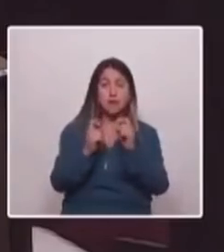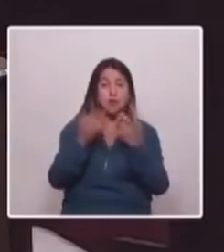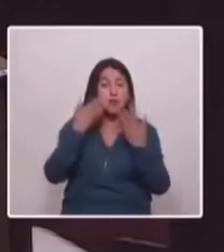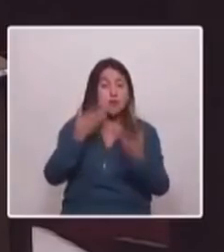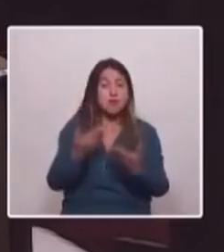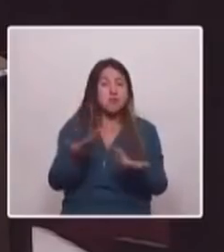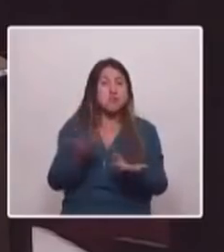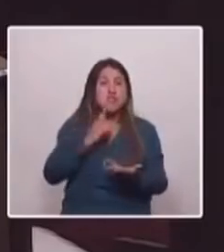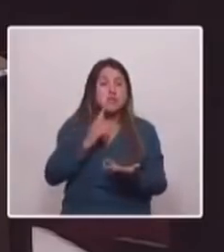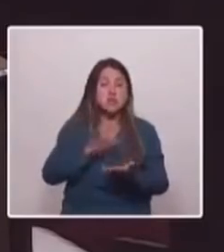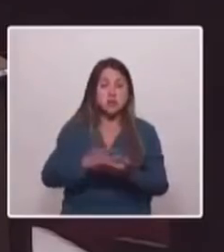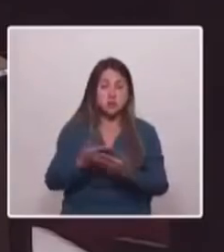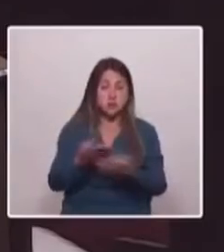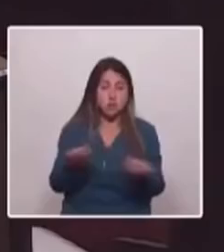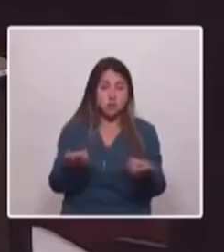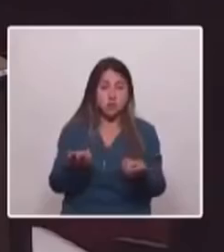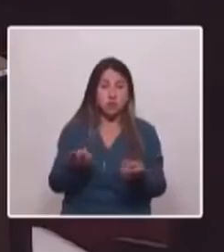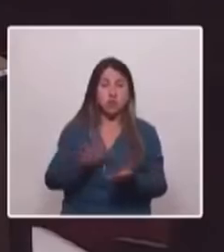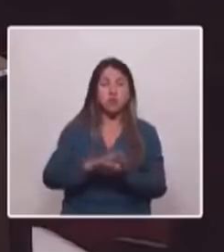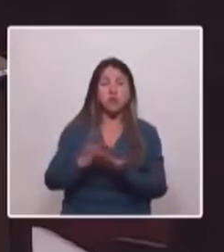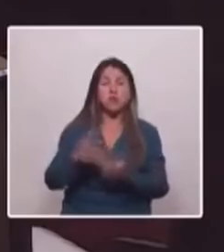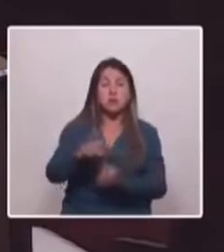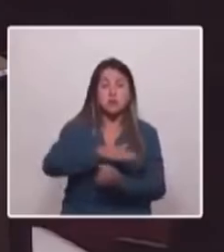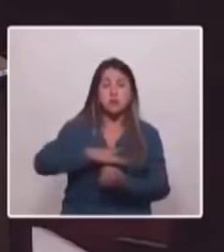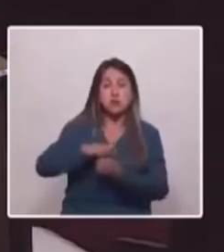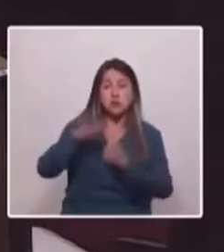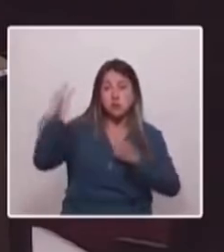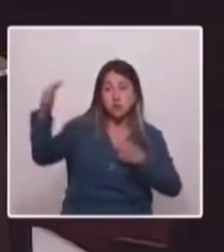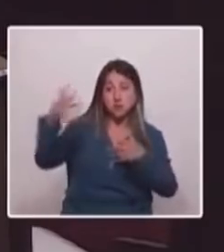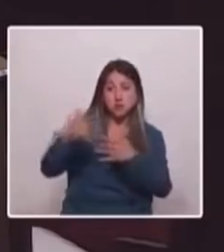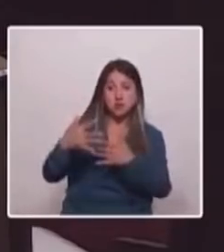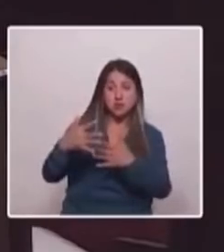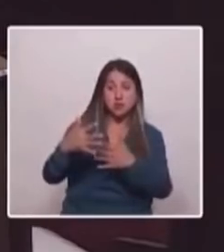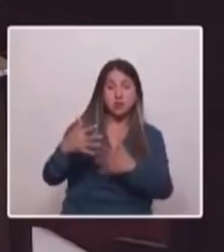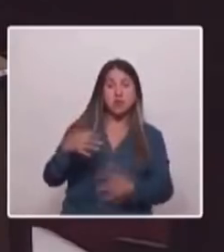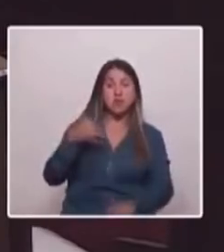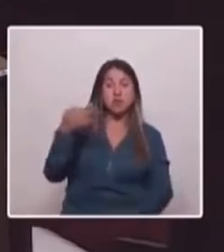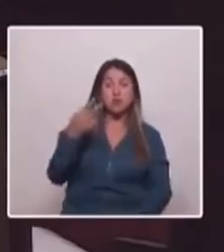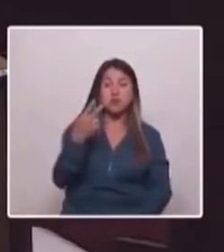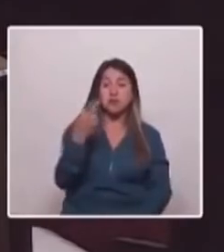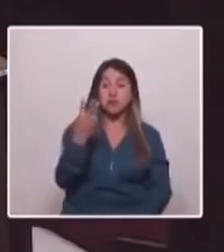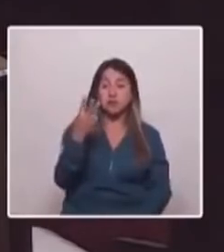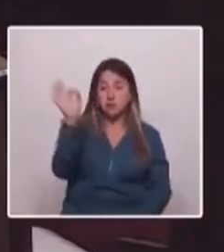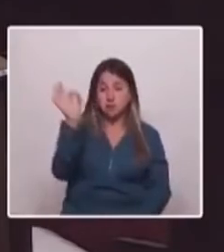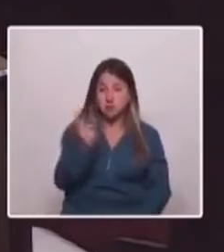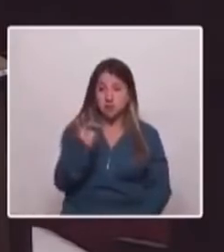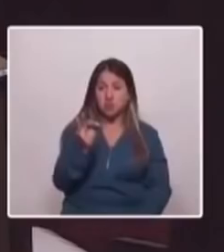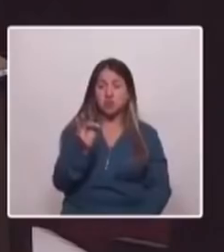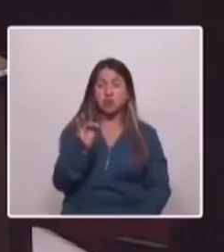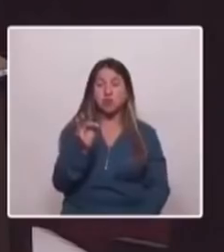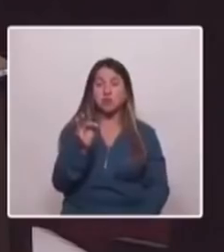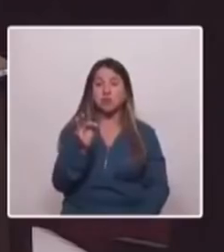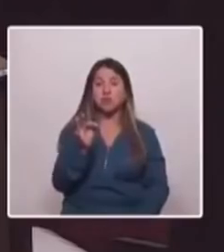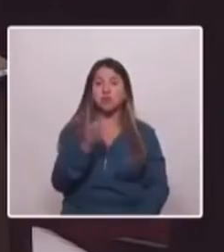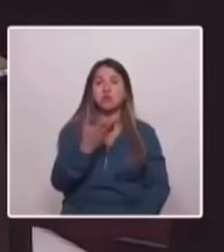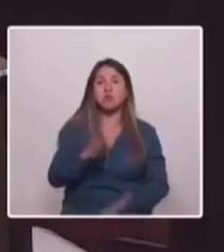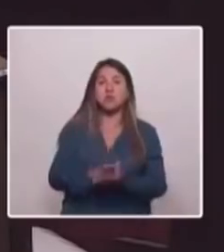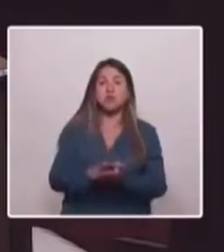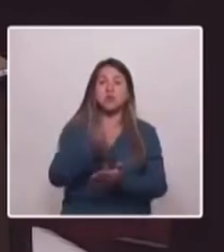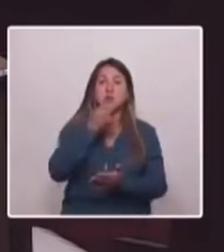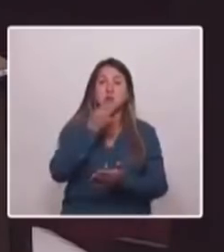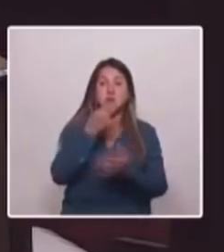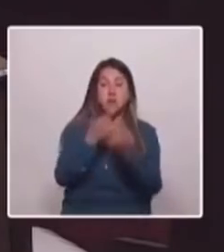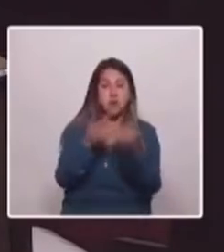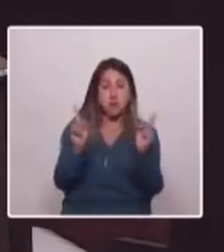Convención Constitucional, considerando de que se encuentran en pleno debate del reglamento y de que Rodrigo Rojas se pronunció sobre este tema y envió